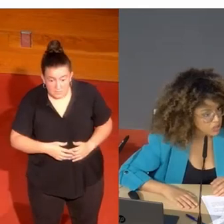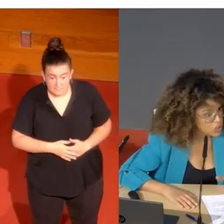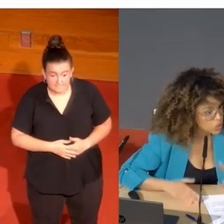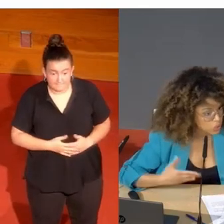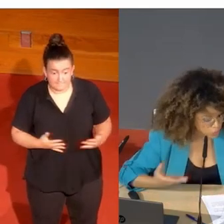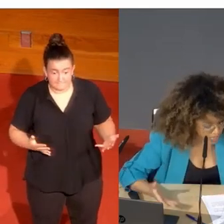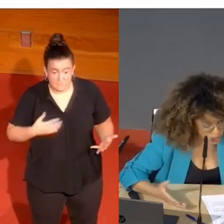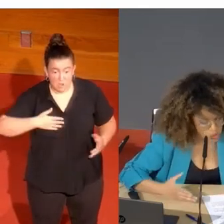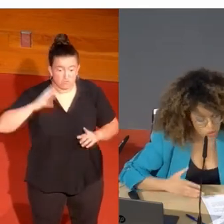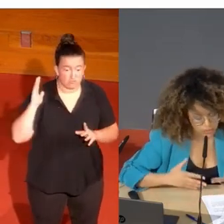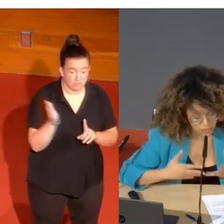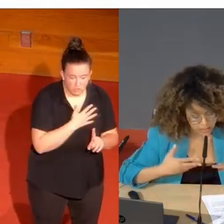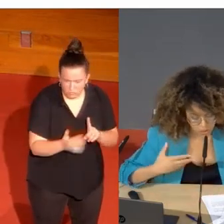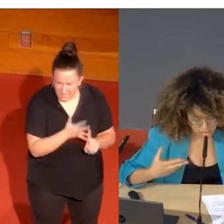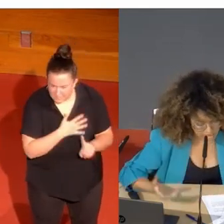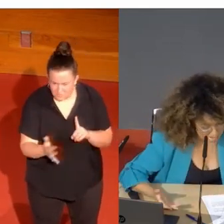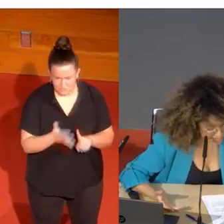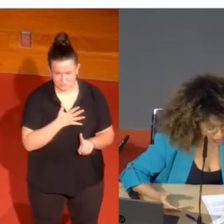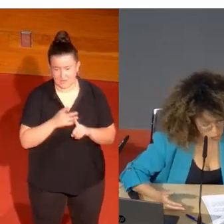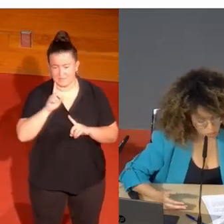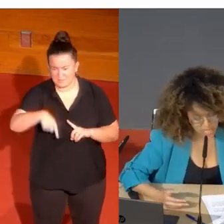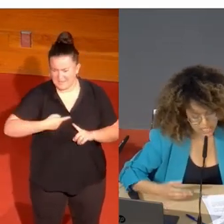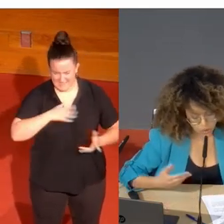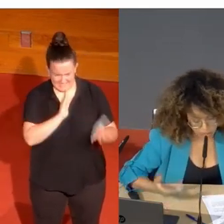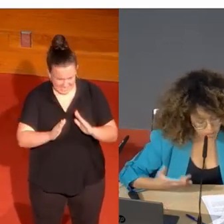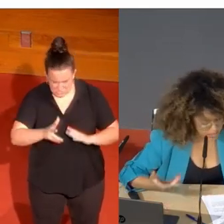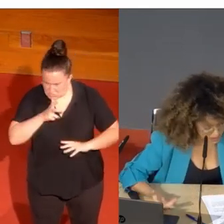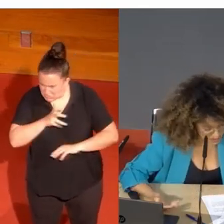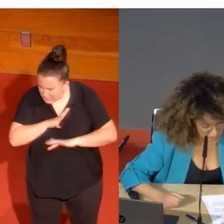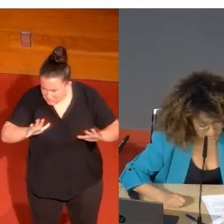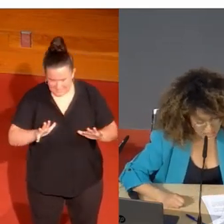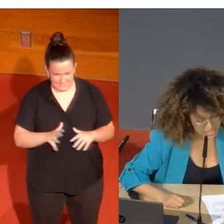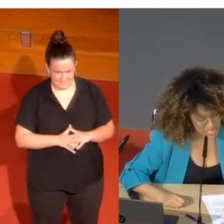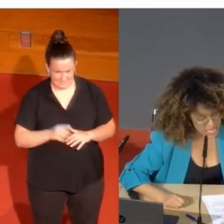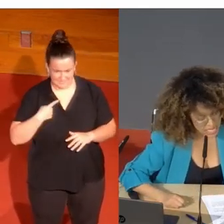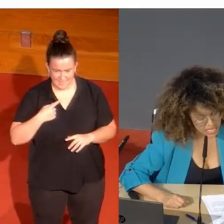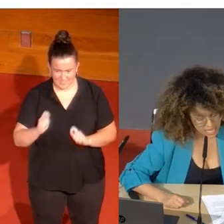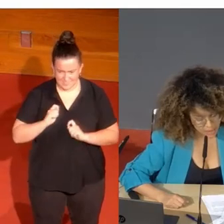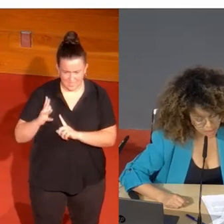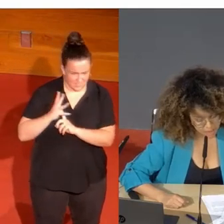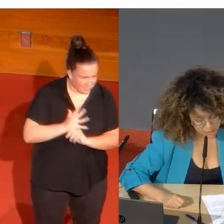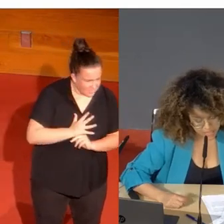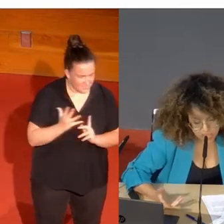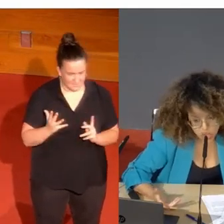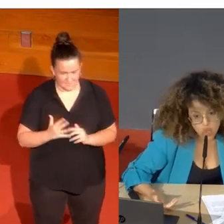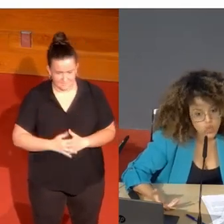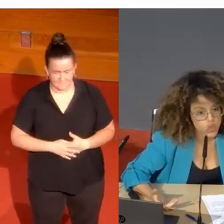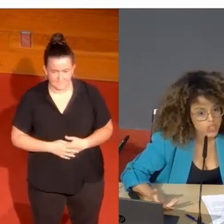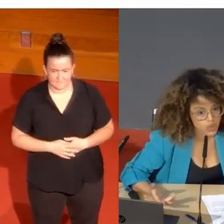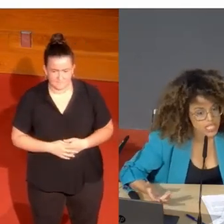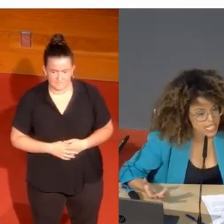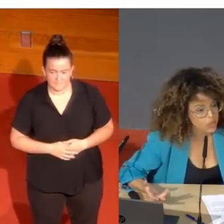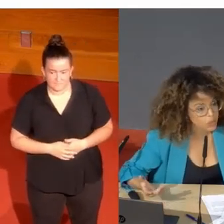desgraciadamente Son torturados son sometidos a tratos crueles inhumanos degradantes e y